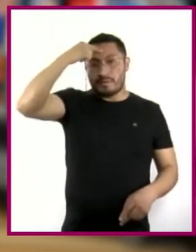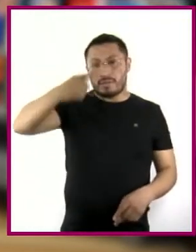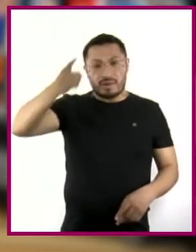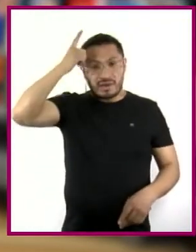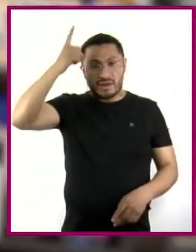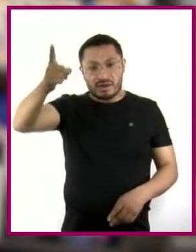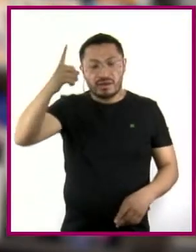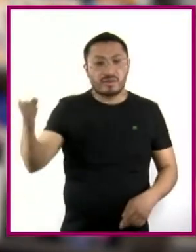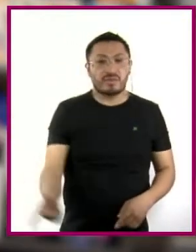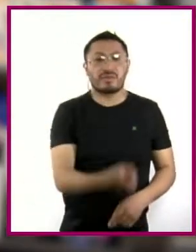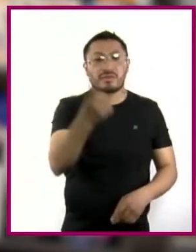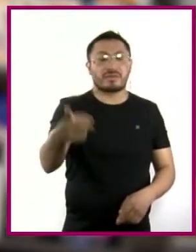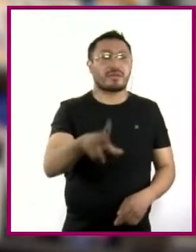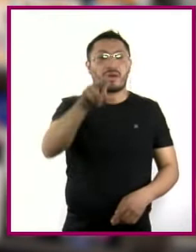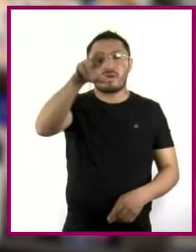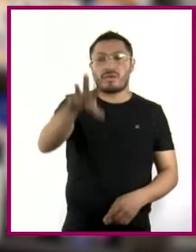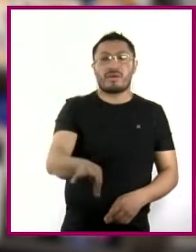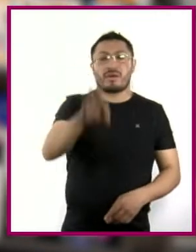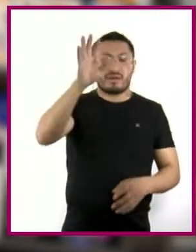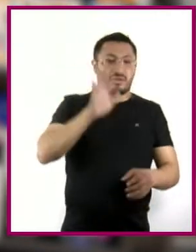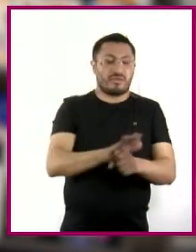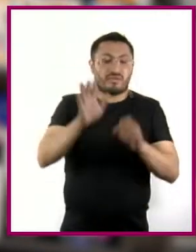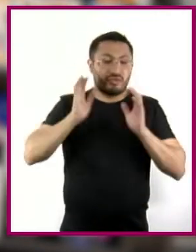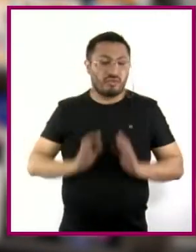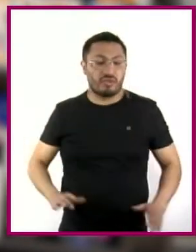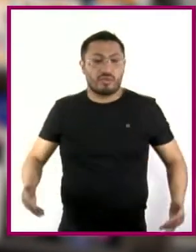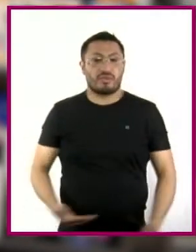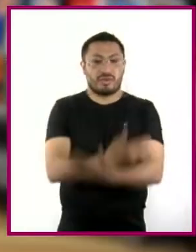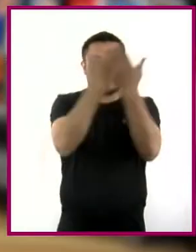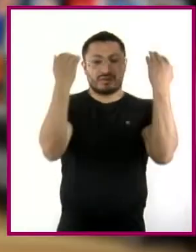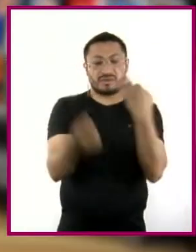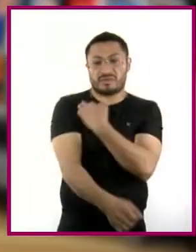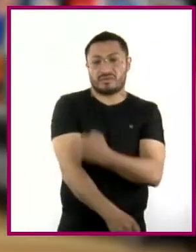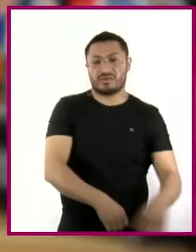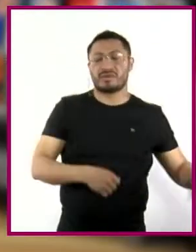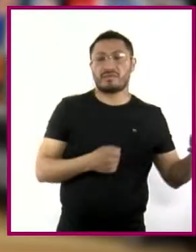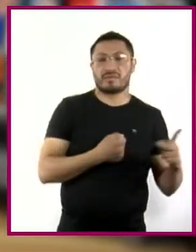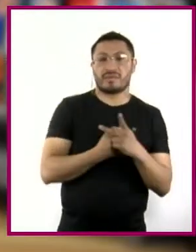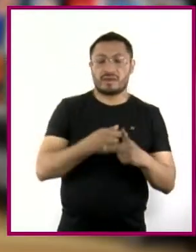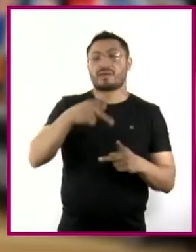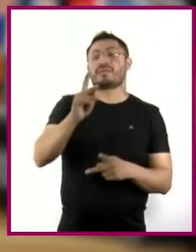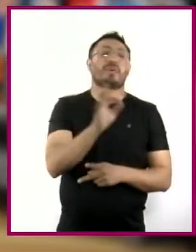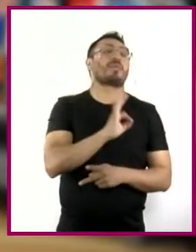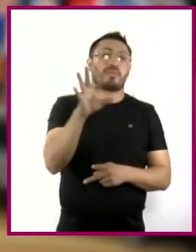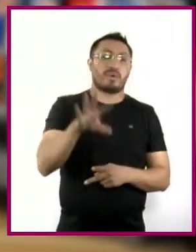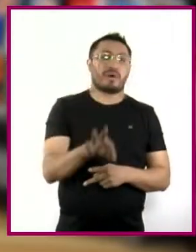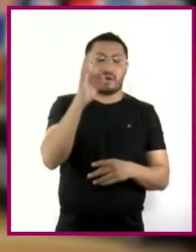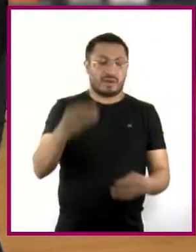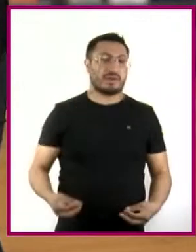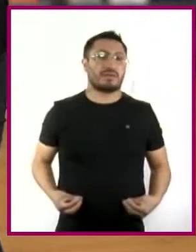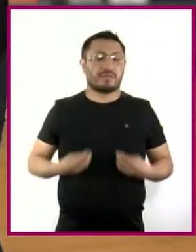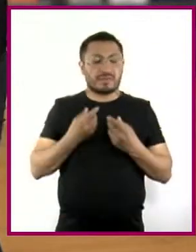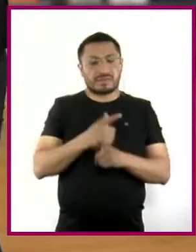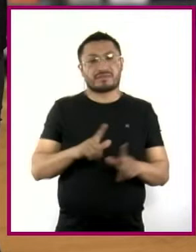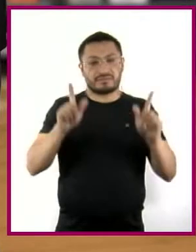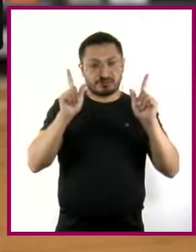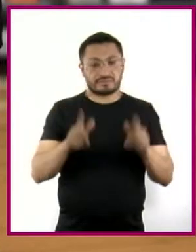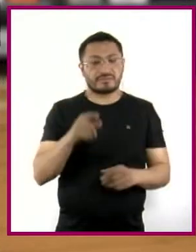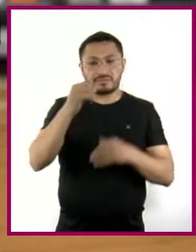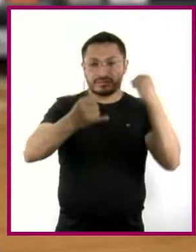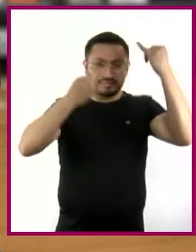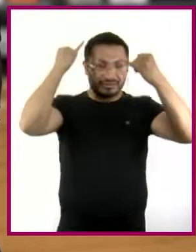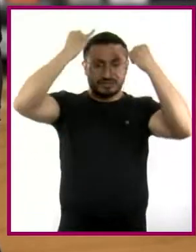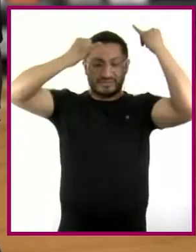No puede escoger en qué cuerpo nace, ni en qué familia, ni en qué país, pero sí puede elegir cómo vivir.